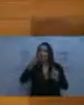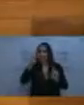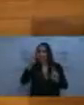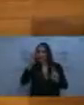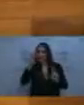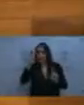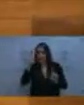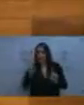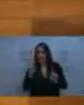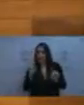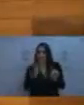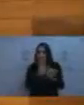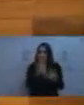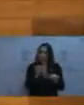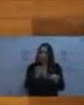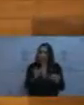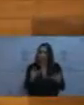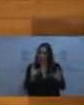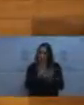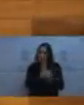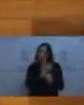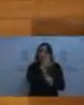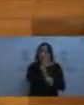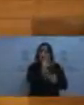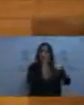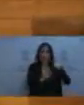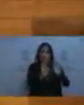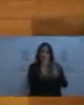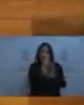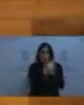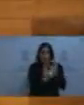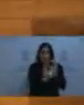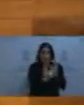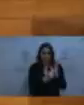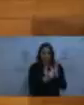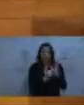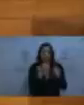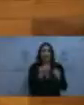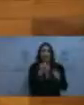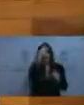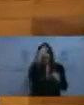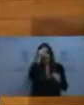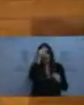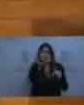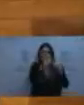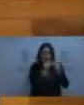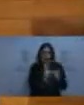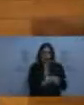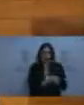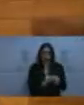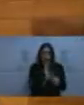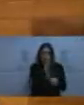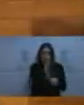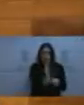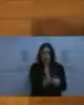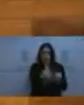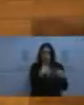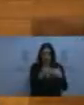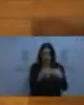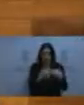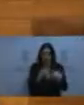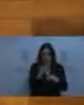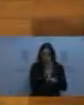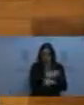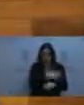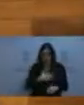discrecionalidad y la prueba es que se valora, el 50% de la puntuación es la memoria que elaboren los aspirantes y que valora solo una persona. En definitiva, señora